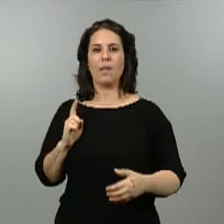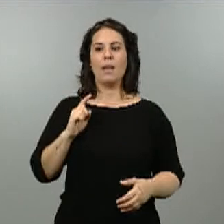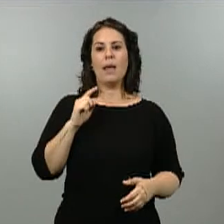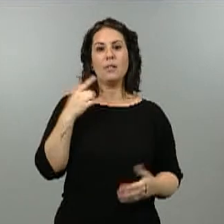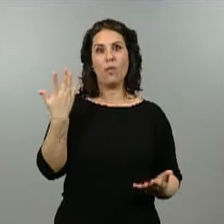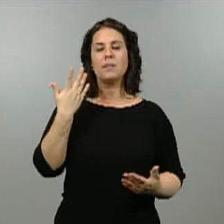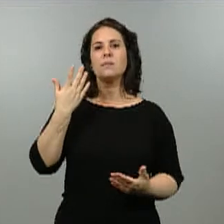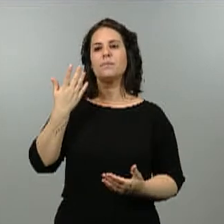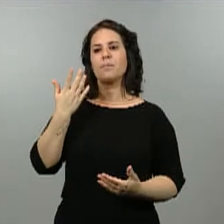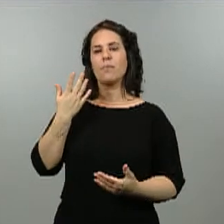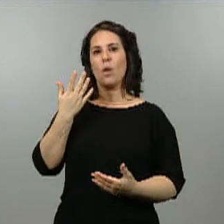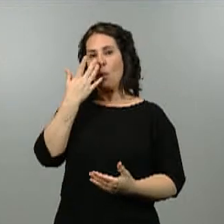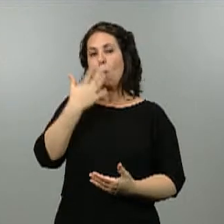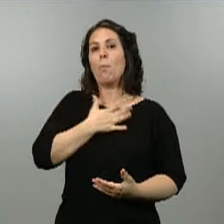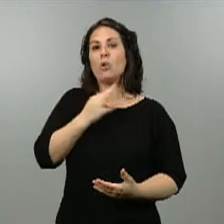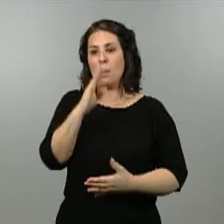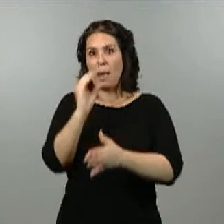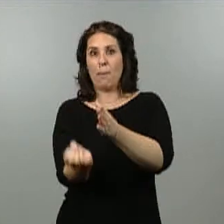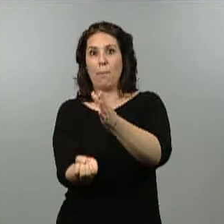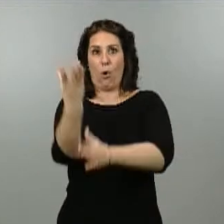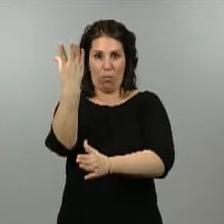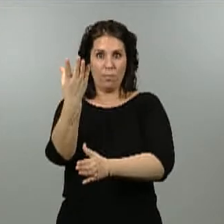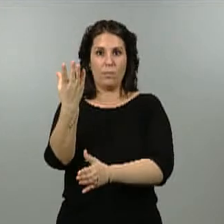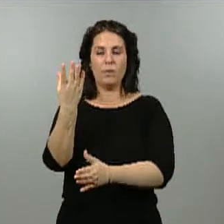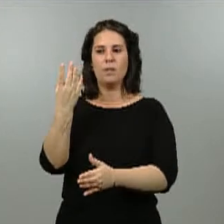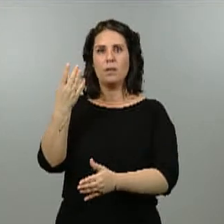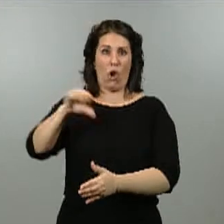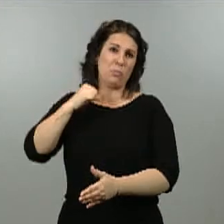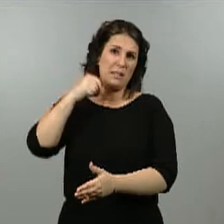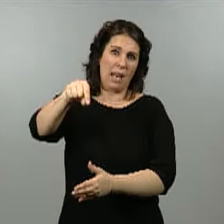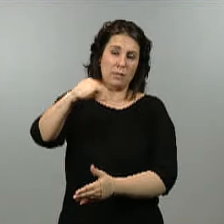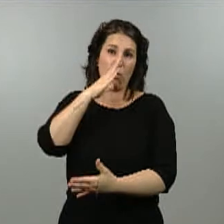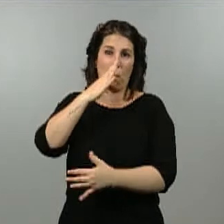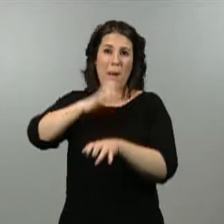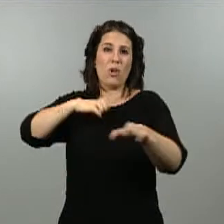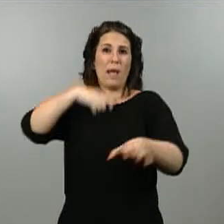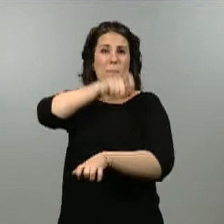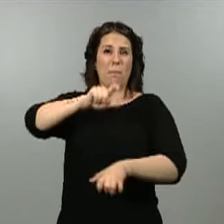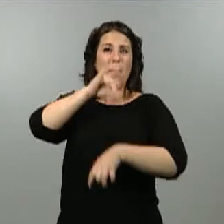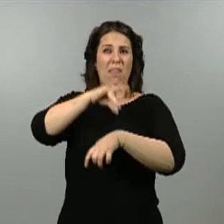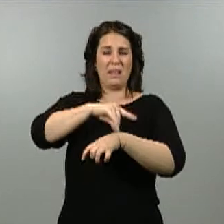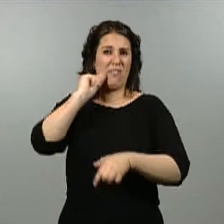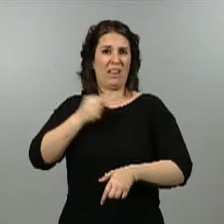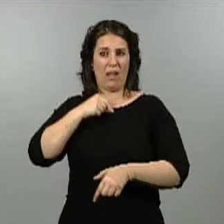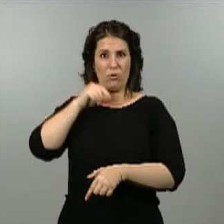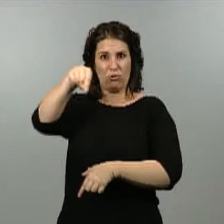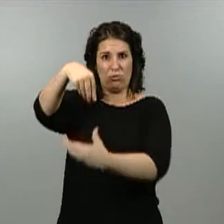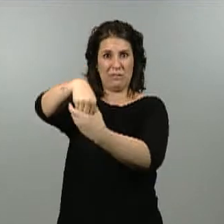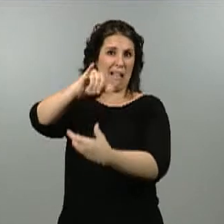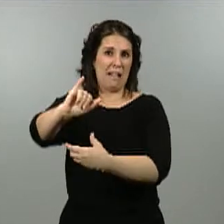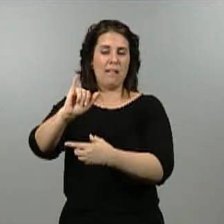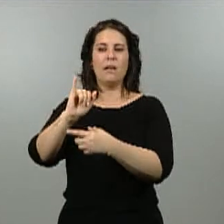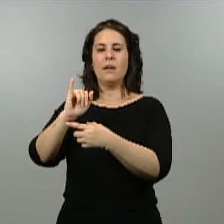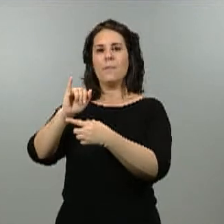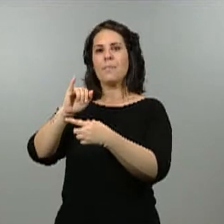donde se concentran la mayor parte de los casos infectados, los pacientes a los que hay que tratar, estas medidas evitan que sean foco